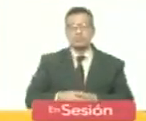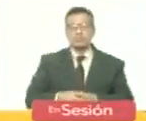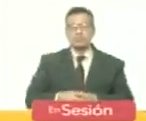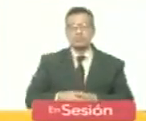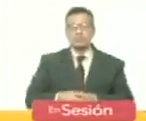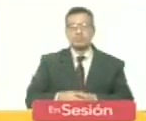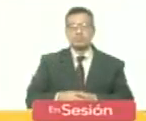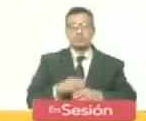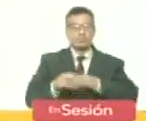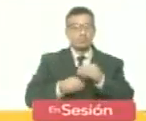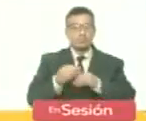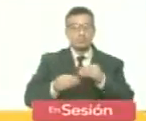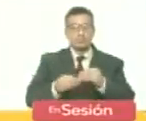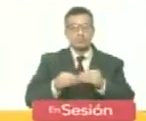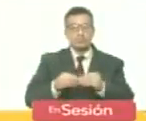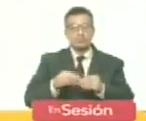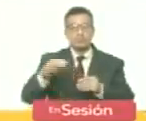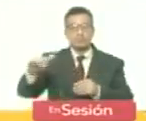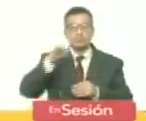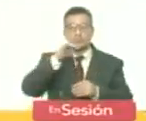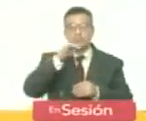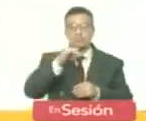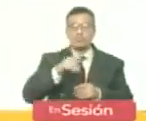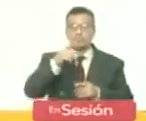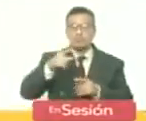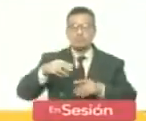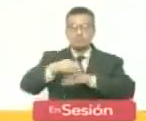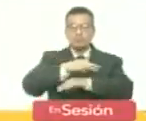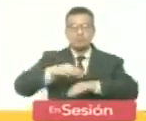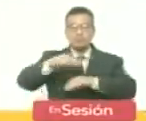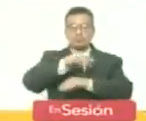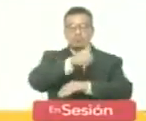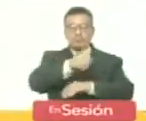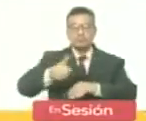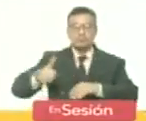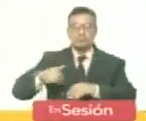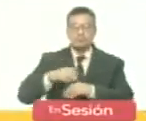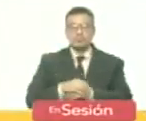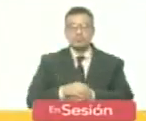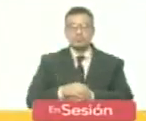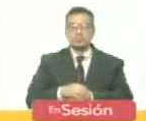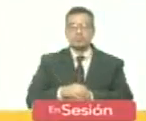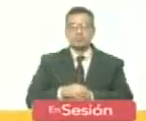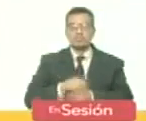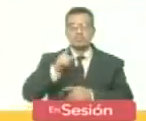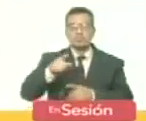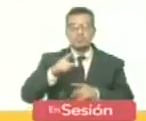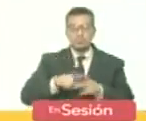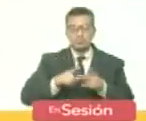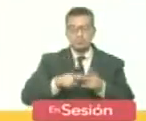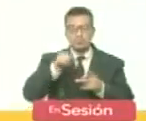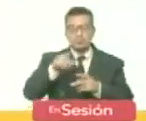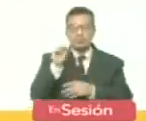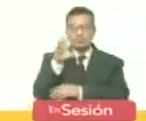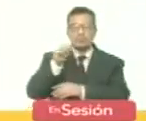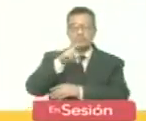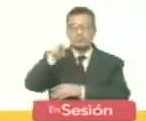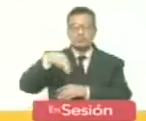Le corresponde entonces informar a las ministras respectivas. Y le corresponde a esta